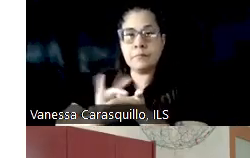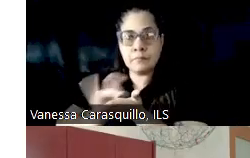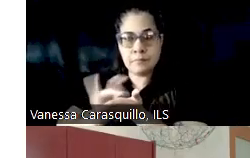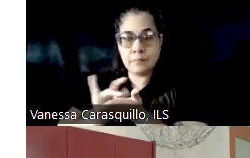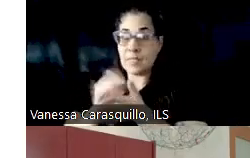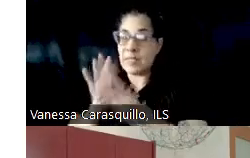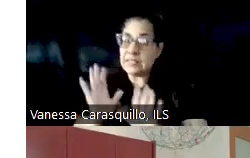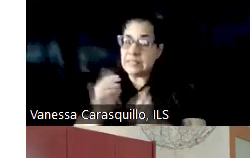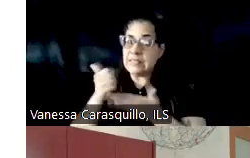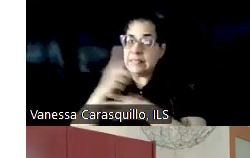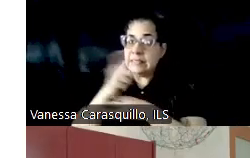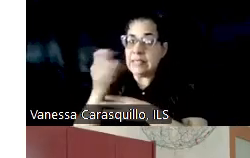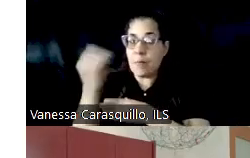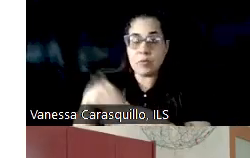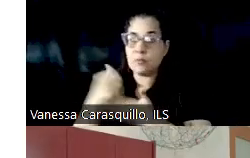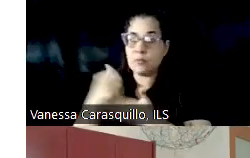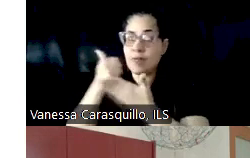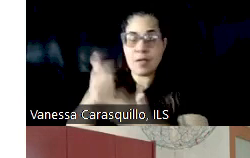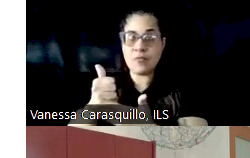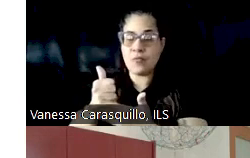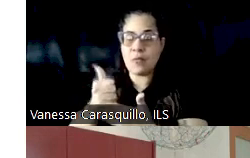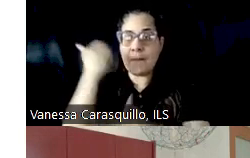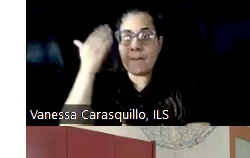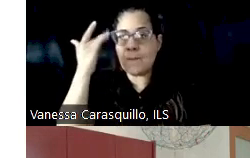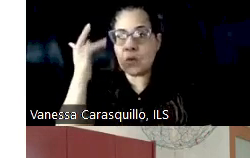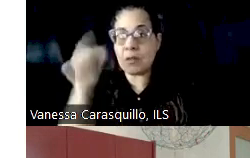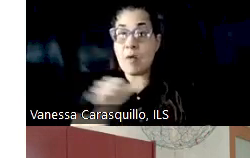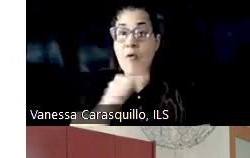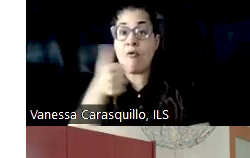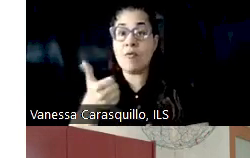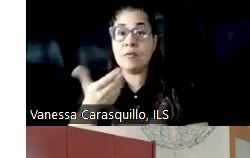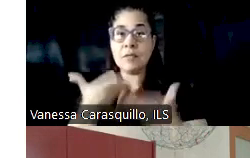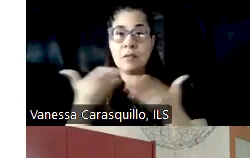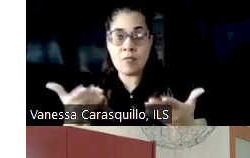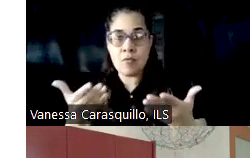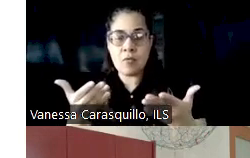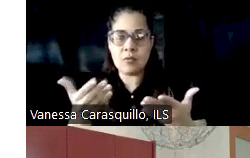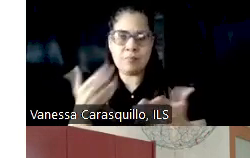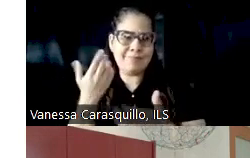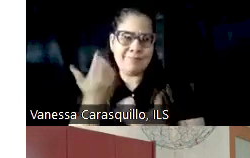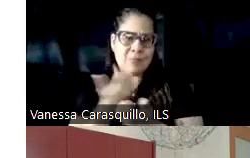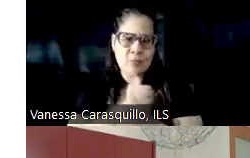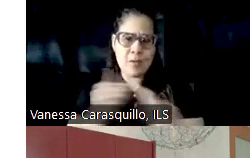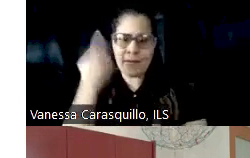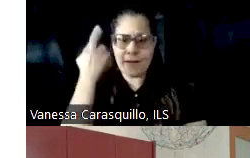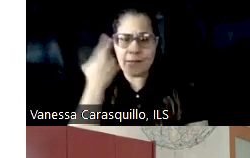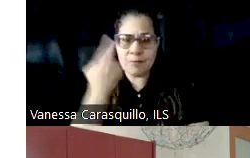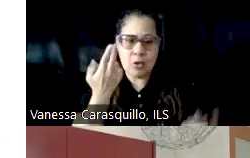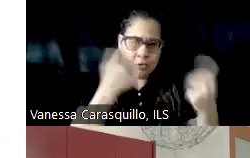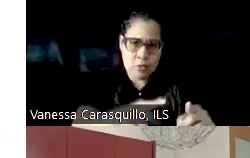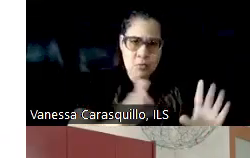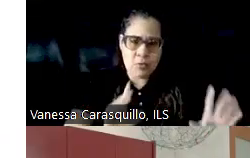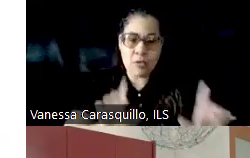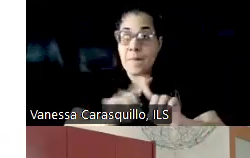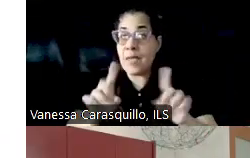al 100%, porque los otros elementos del tratamiento, por la razón que sea, no se están dando. Pero eso